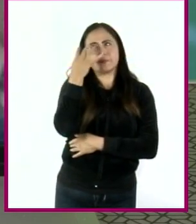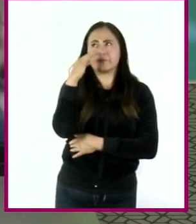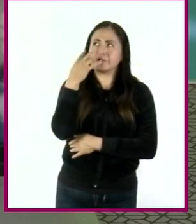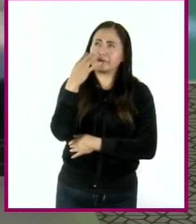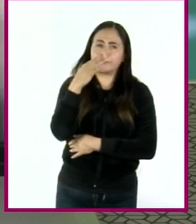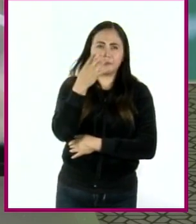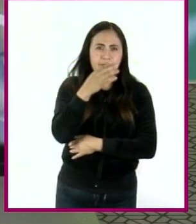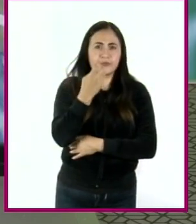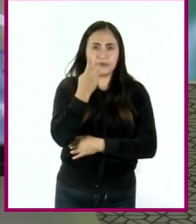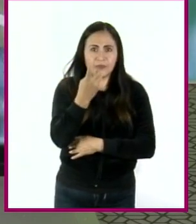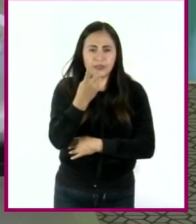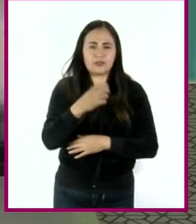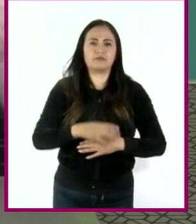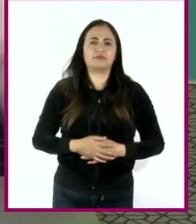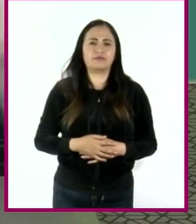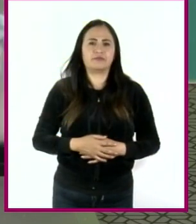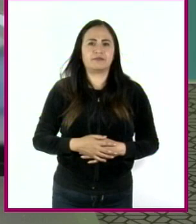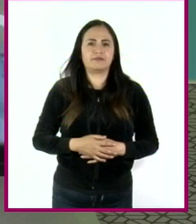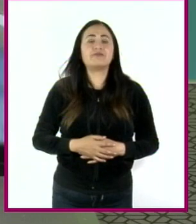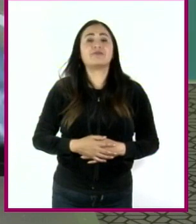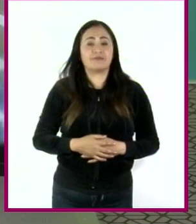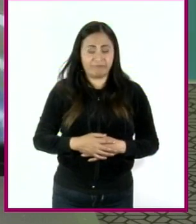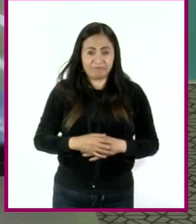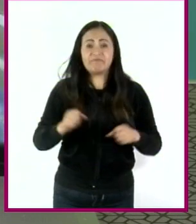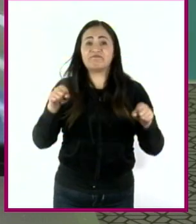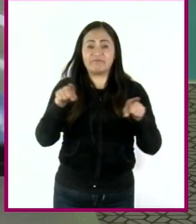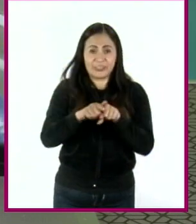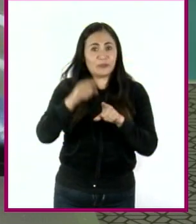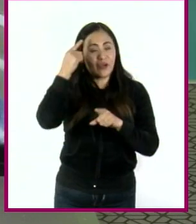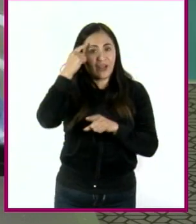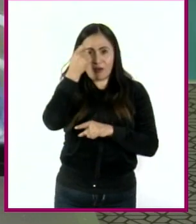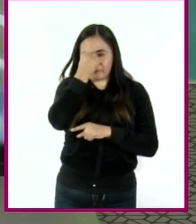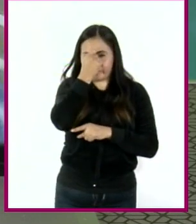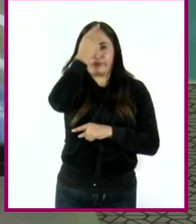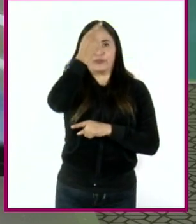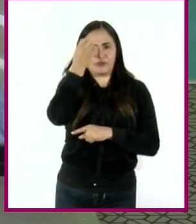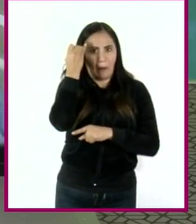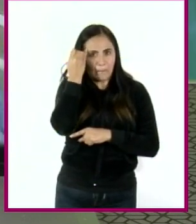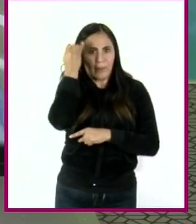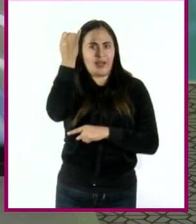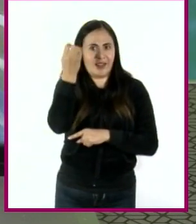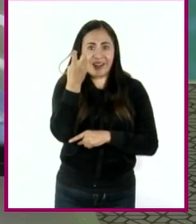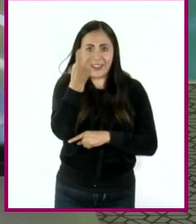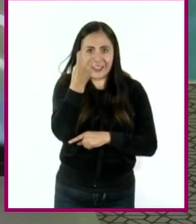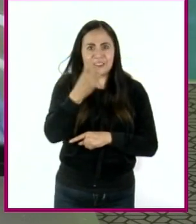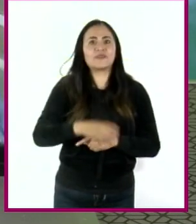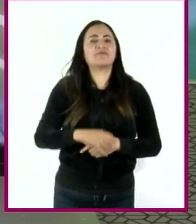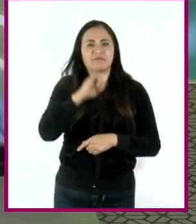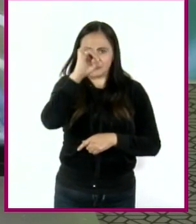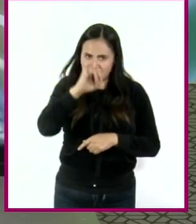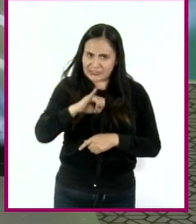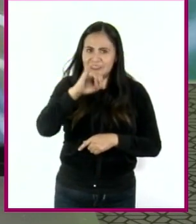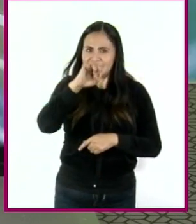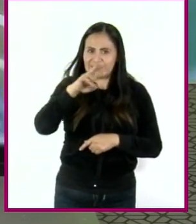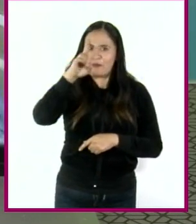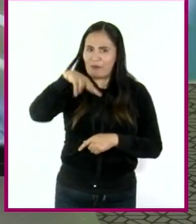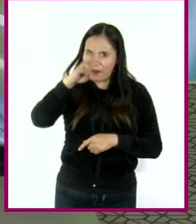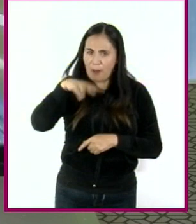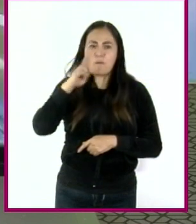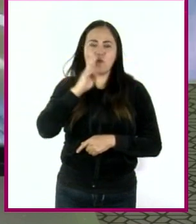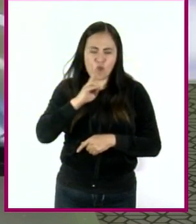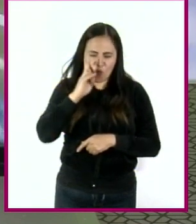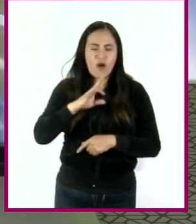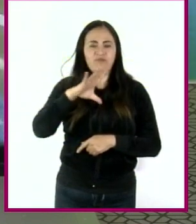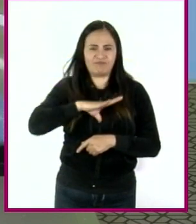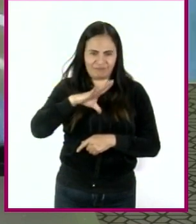divagando. Entonces ahí se activa esta red de la creatividad. Está muy claro, está muy demostrado. Y es interesante